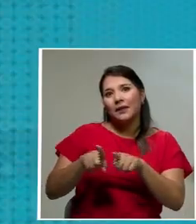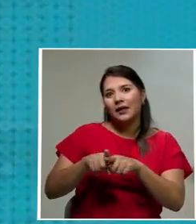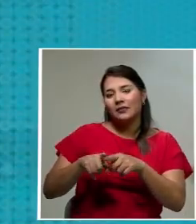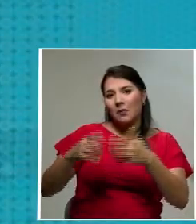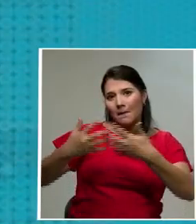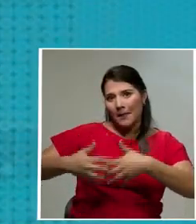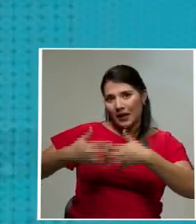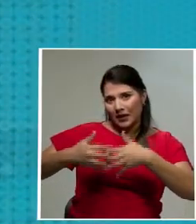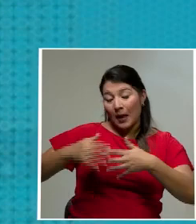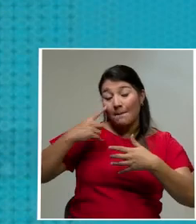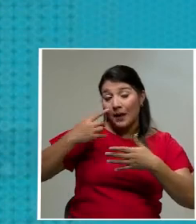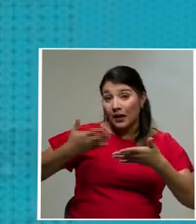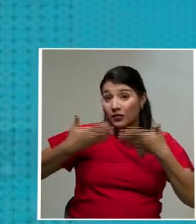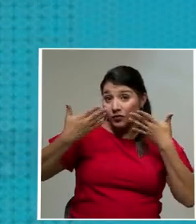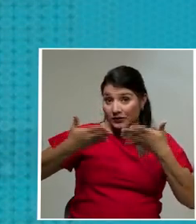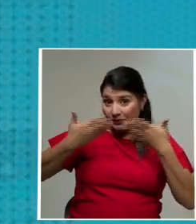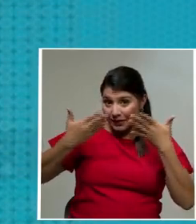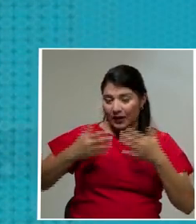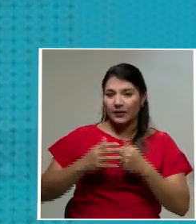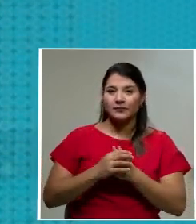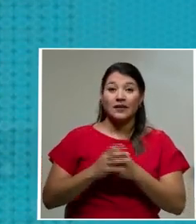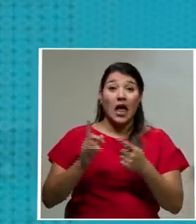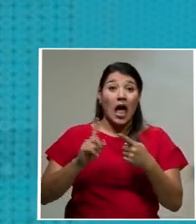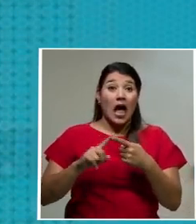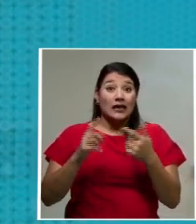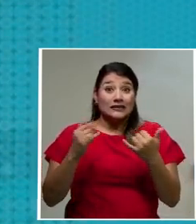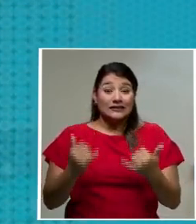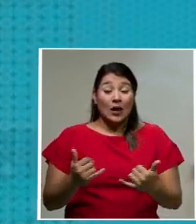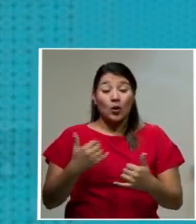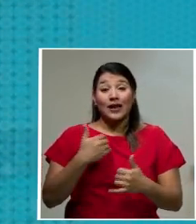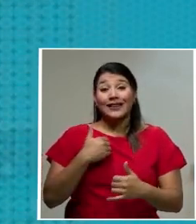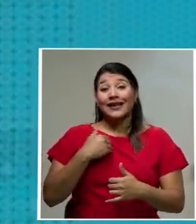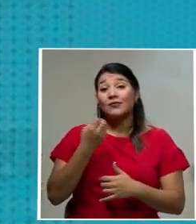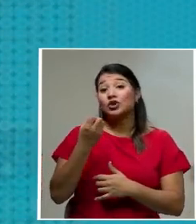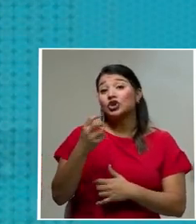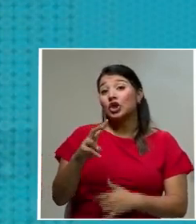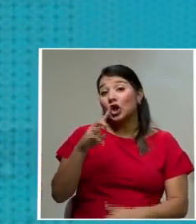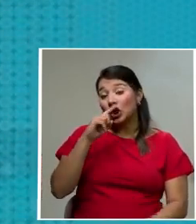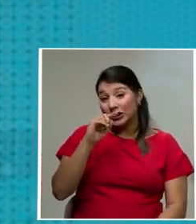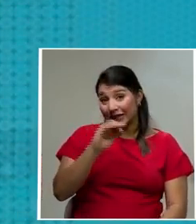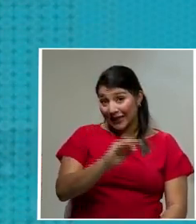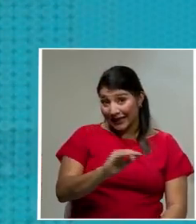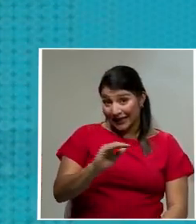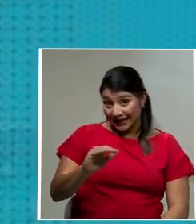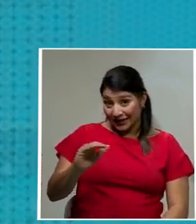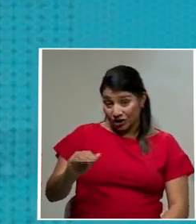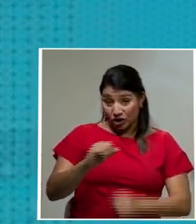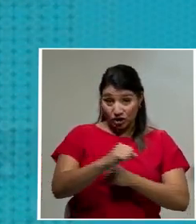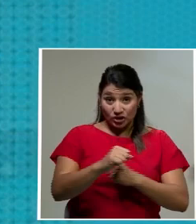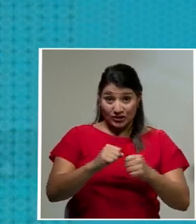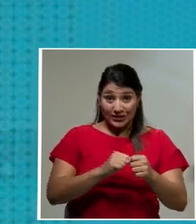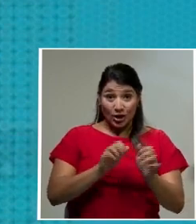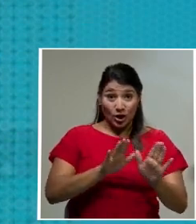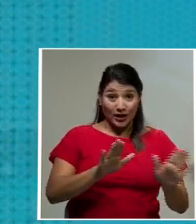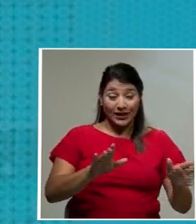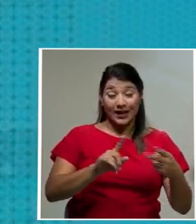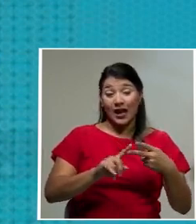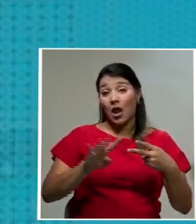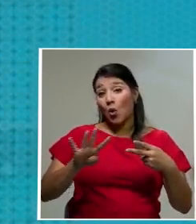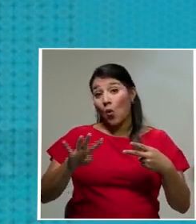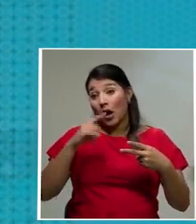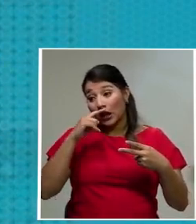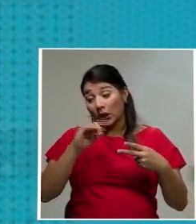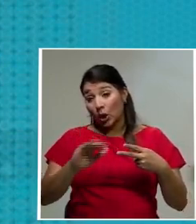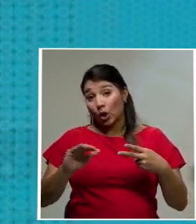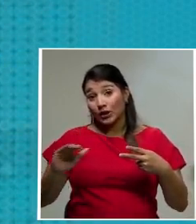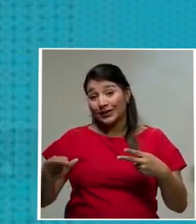Al día de hoy tenemos hospitalizados 12 pacientes en salón general y 4